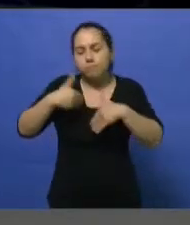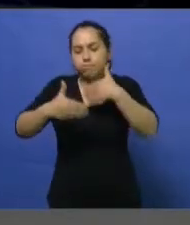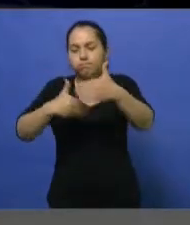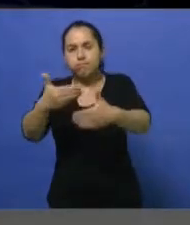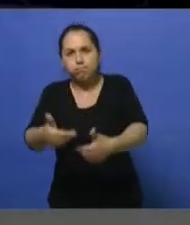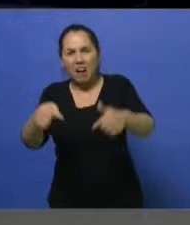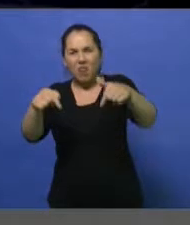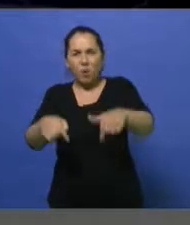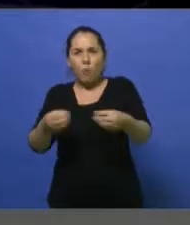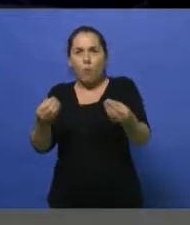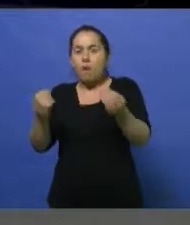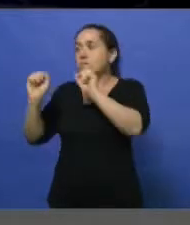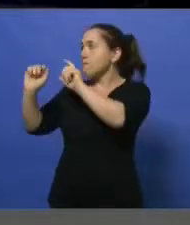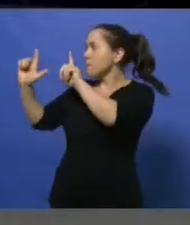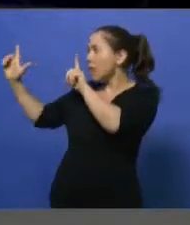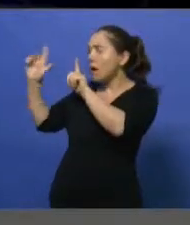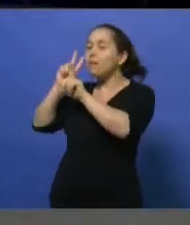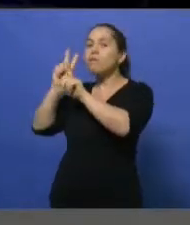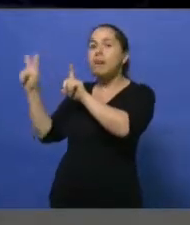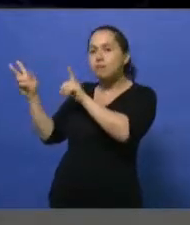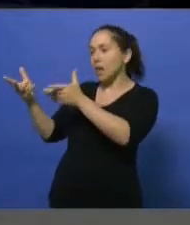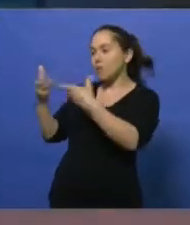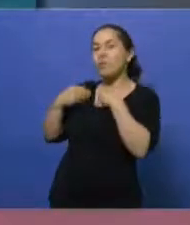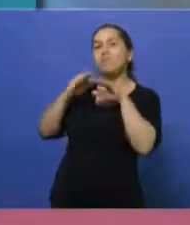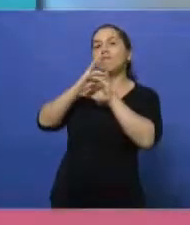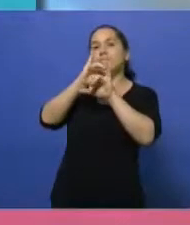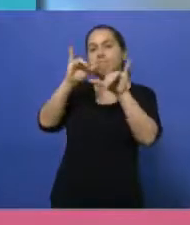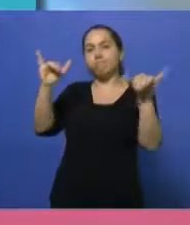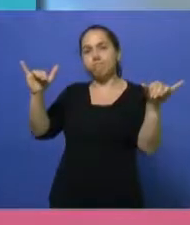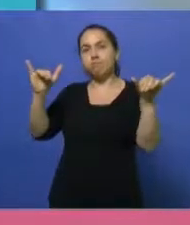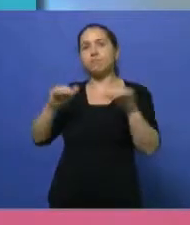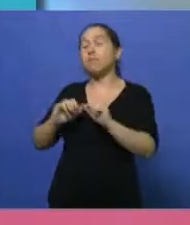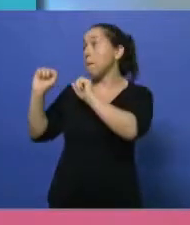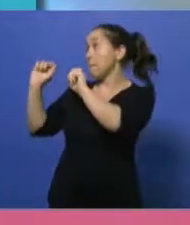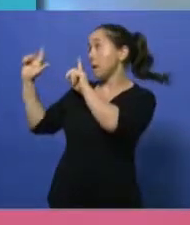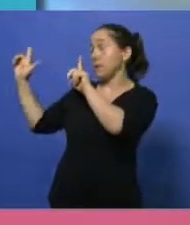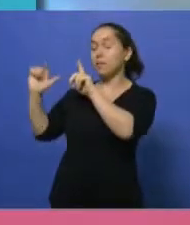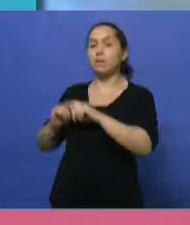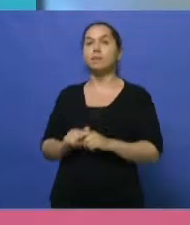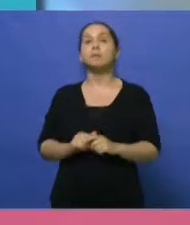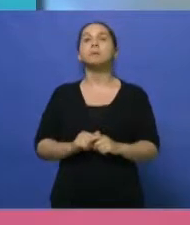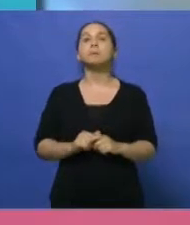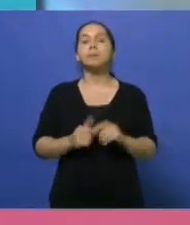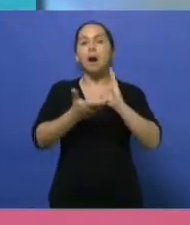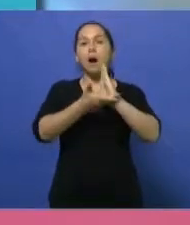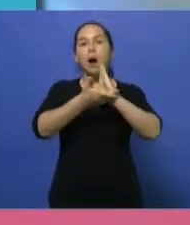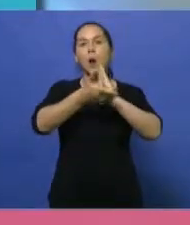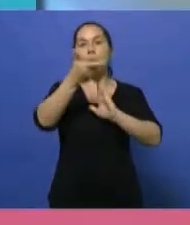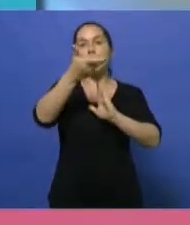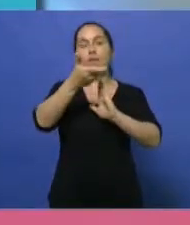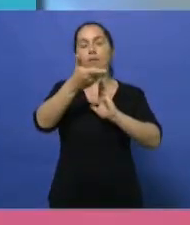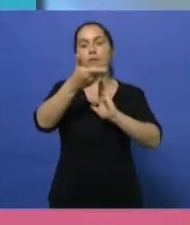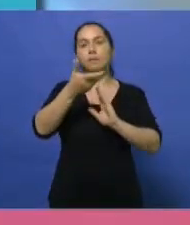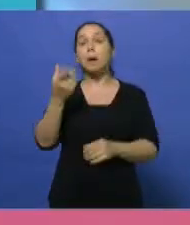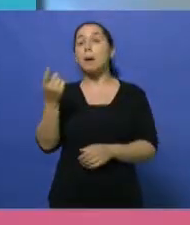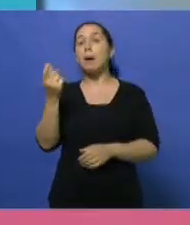la placa correspondiente. Ayúdame con la placa si lo puedo explicar. Buscamos la placa. Este es el aumento en el precio